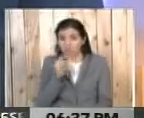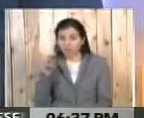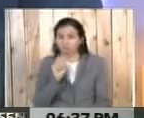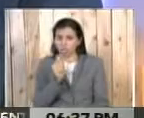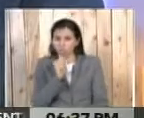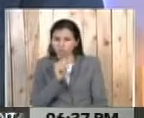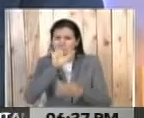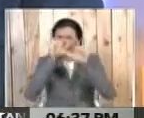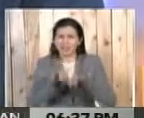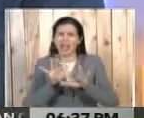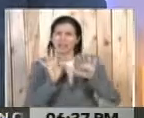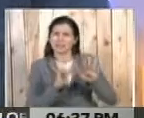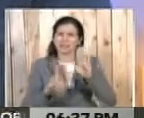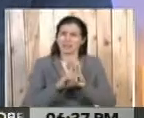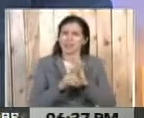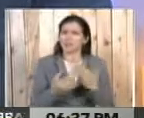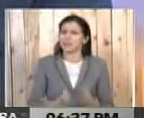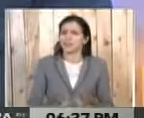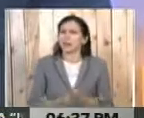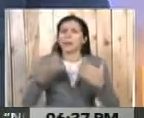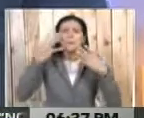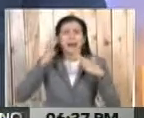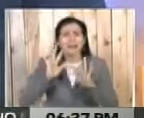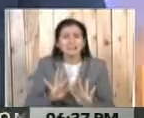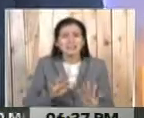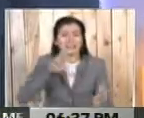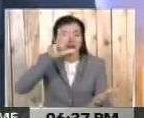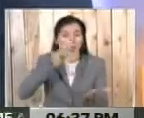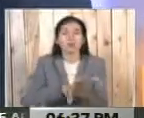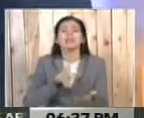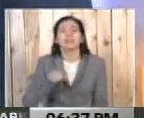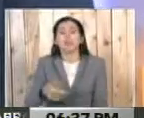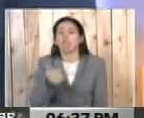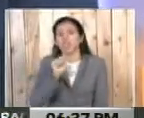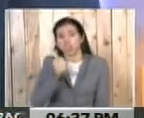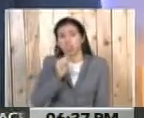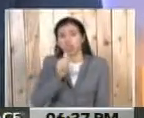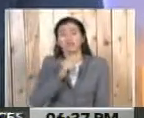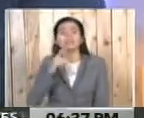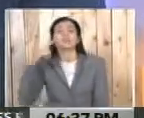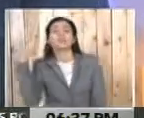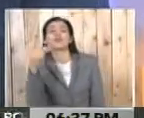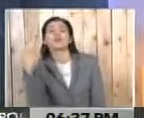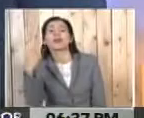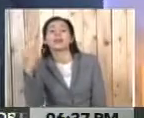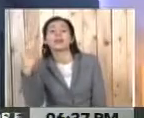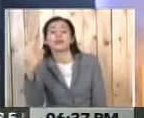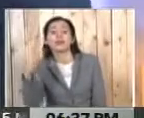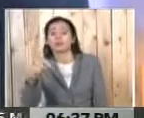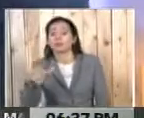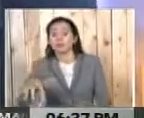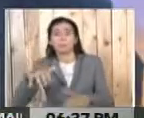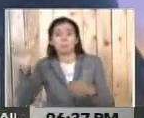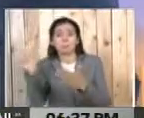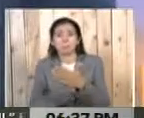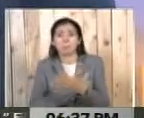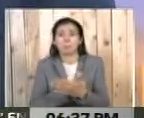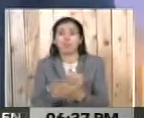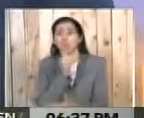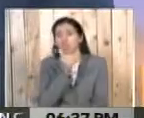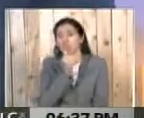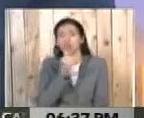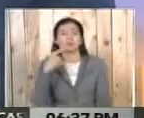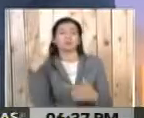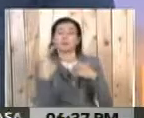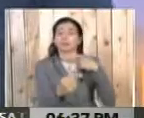Y además no solo redactar, sino parece que cuando la aprobaron también se fueron del hemiciclo, es decir, también a lo mejor se estaban tomando un palito